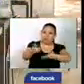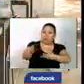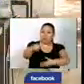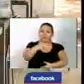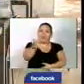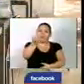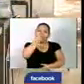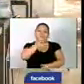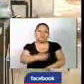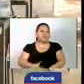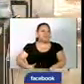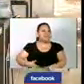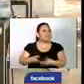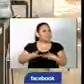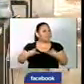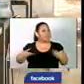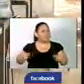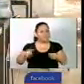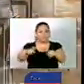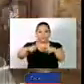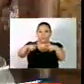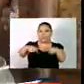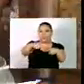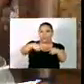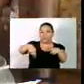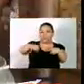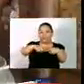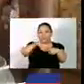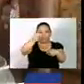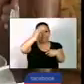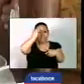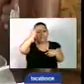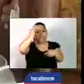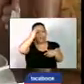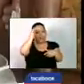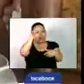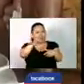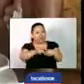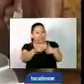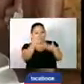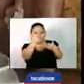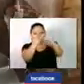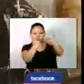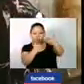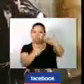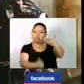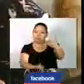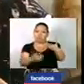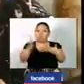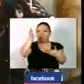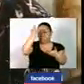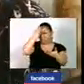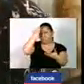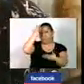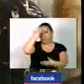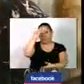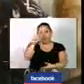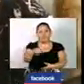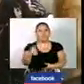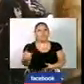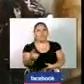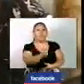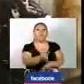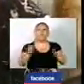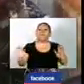apetito de muchos uno de los platillos que sin lugar a dudas ingresan a la lista de los más reconocidos por los